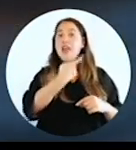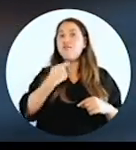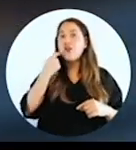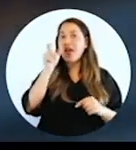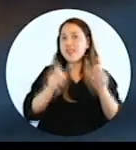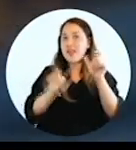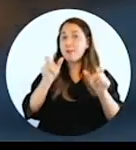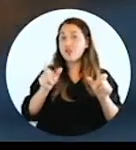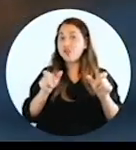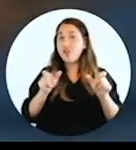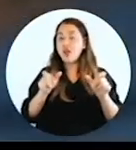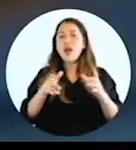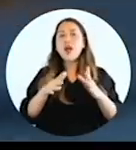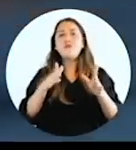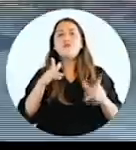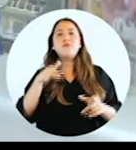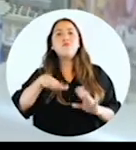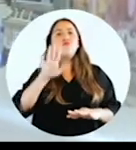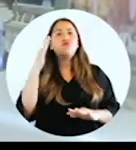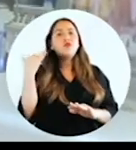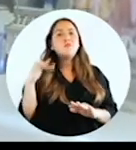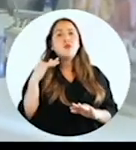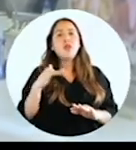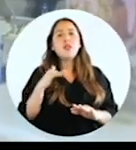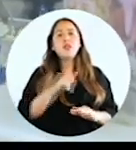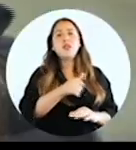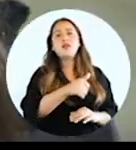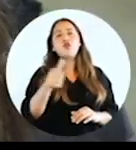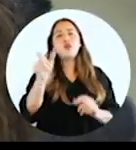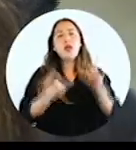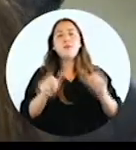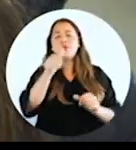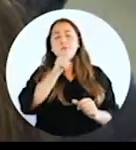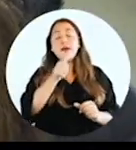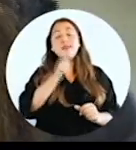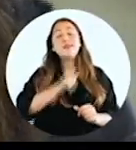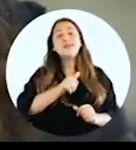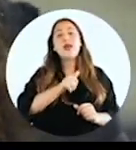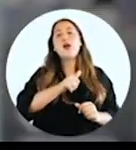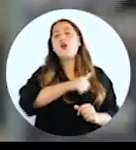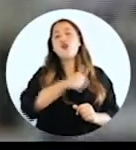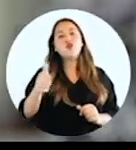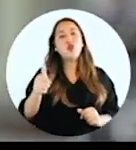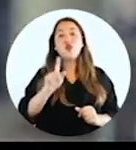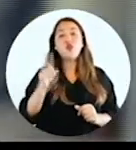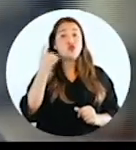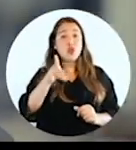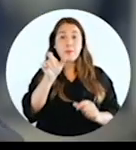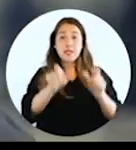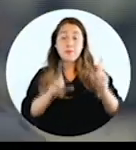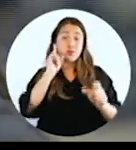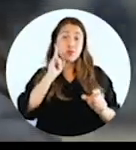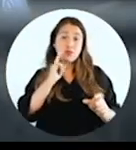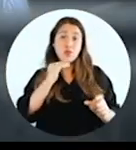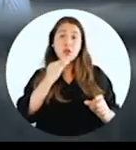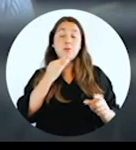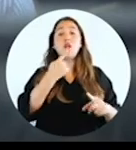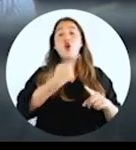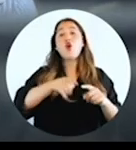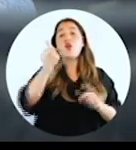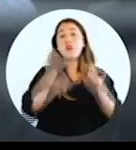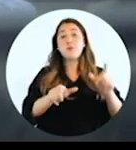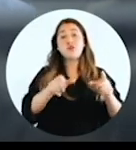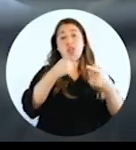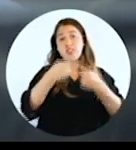y ver la boca de las personas. Es muy importante que tengan mucha paciencia con todos, no solamente con las personas